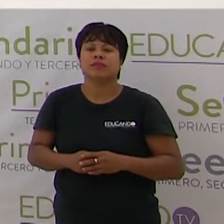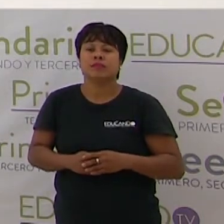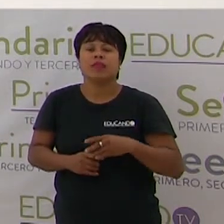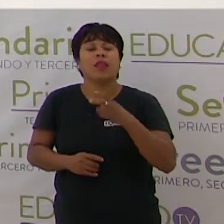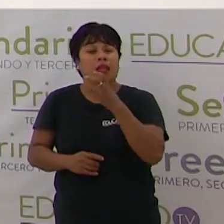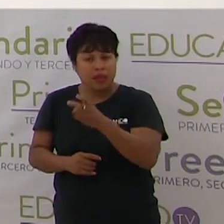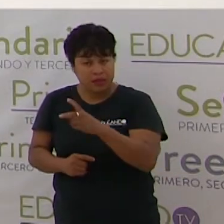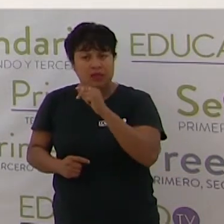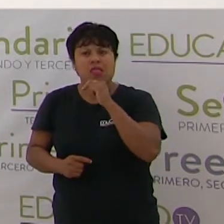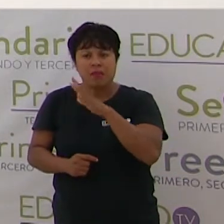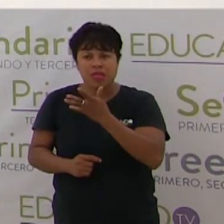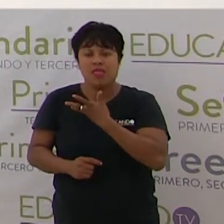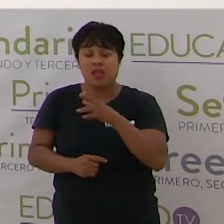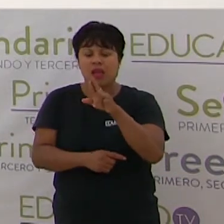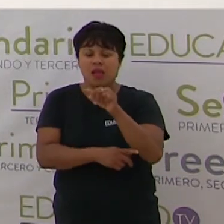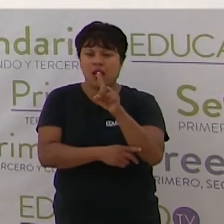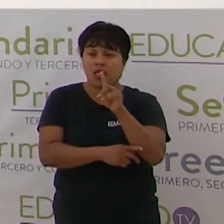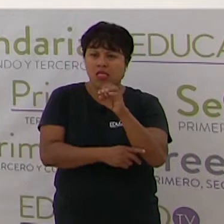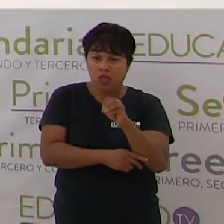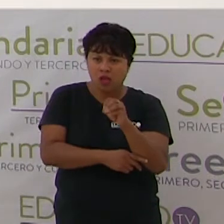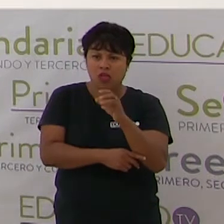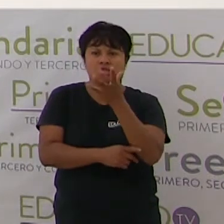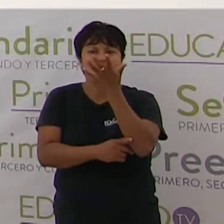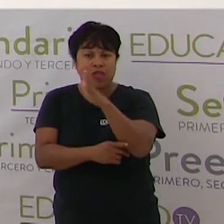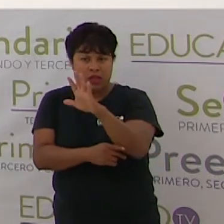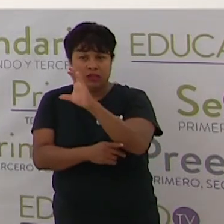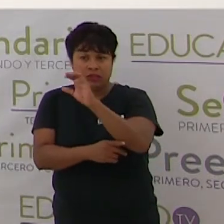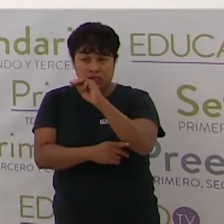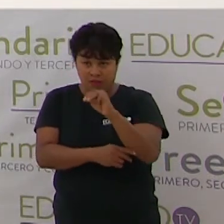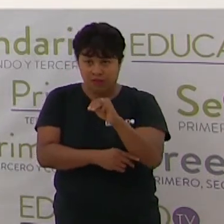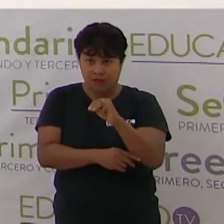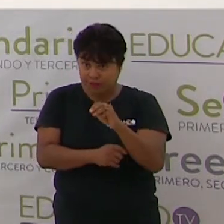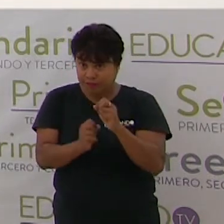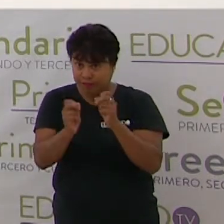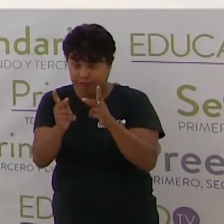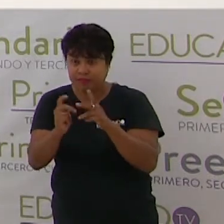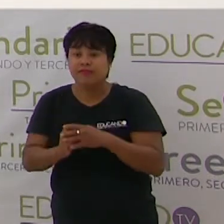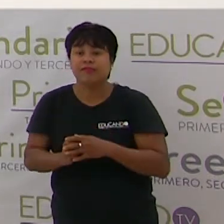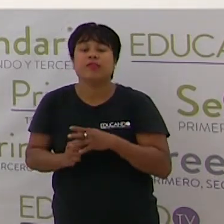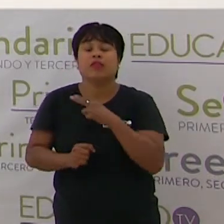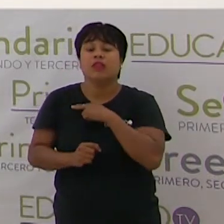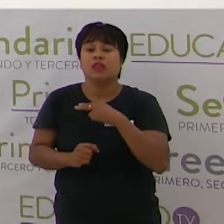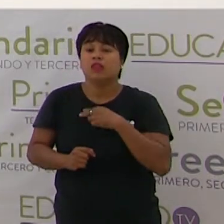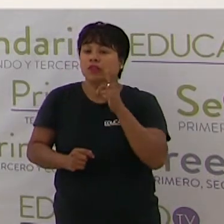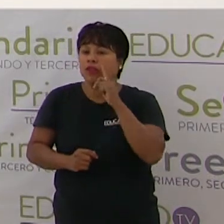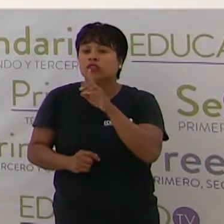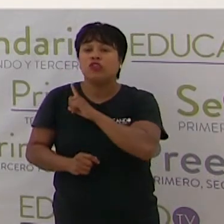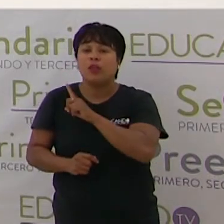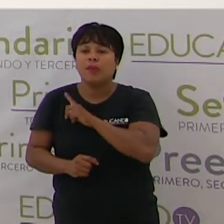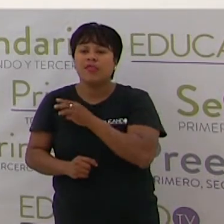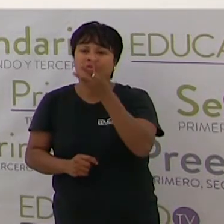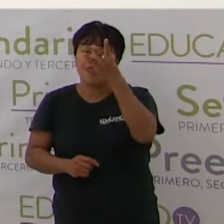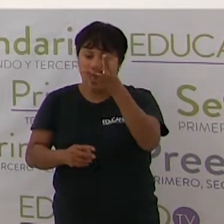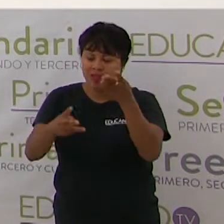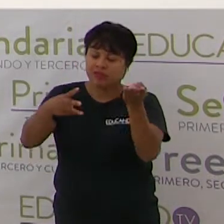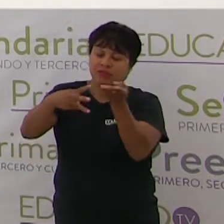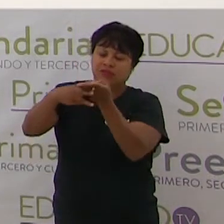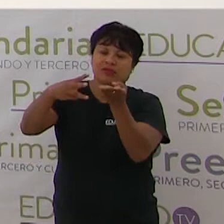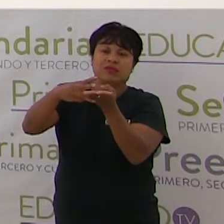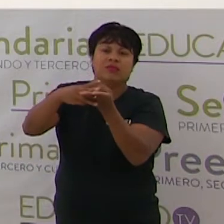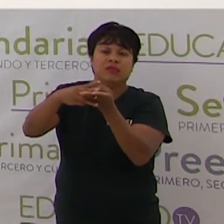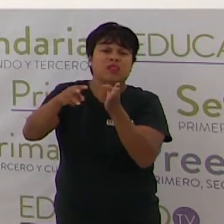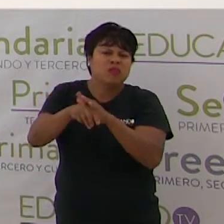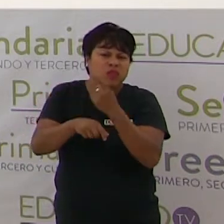también tiene de radio 10 centímetros, ¿de acuerdo? Estamos aquí, nada más que está dividido en 3 partes, ahorita les comento por qué. Entonces vamos a utilizar